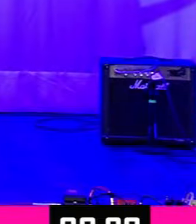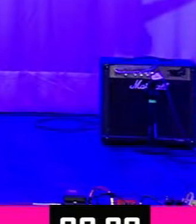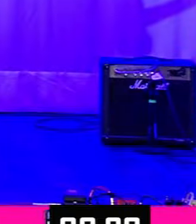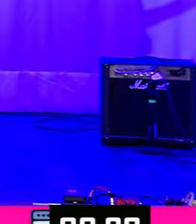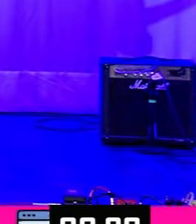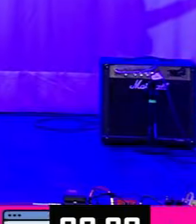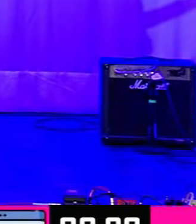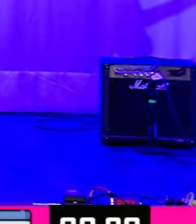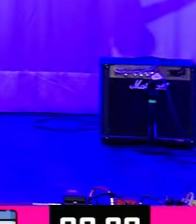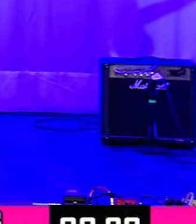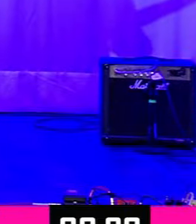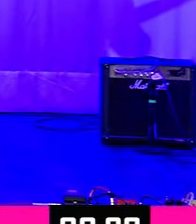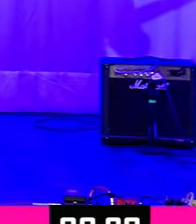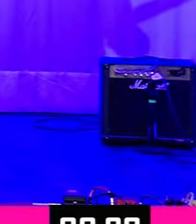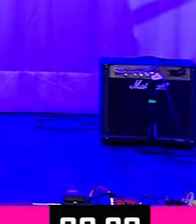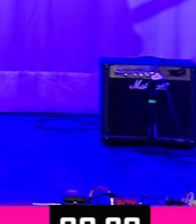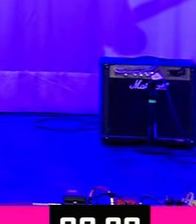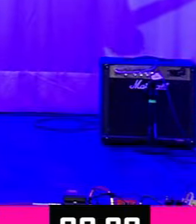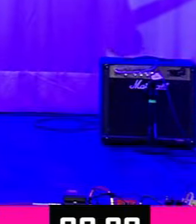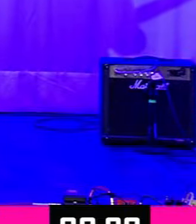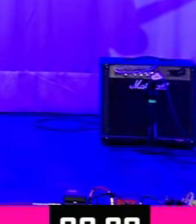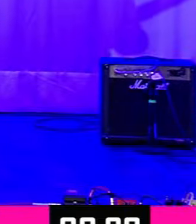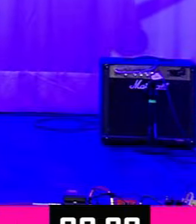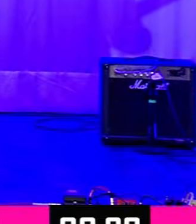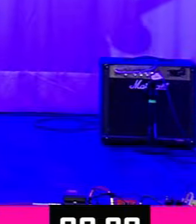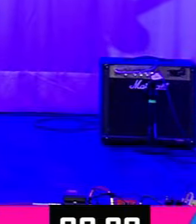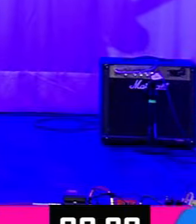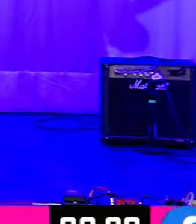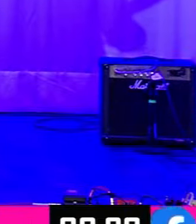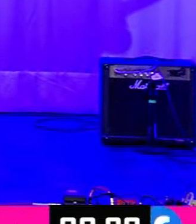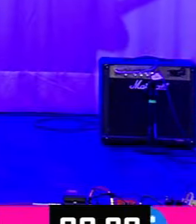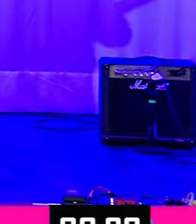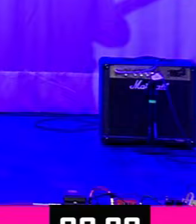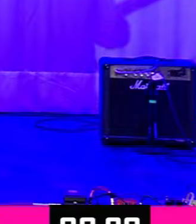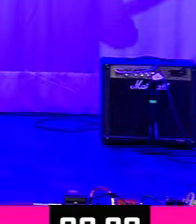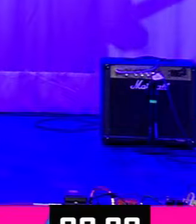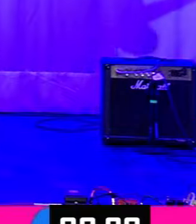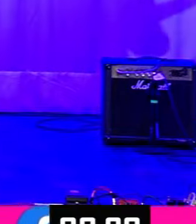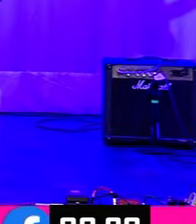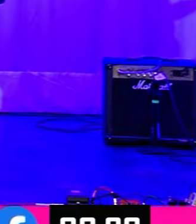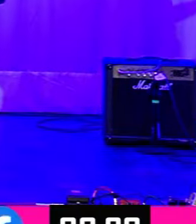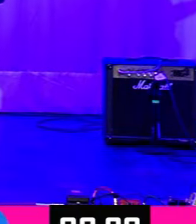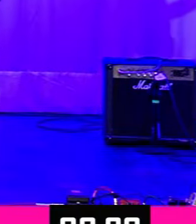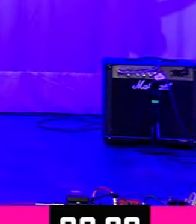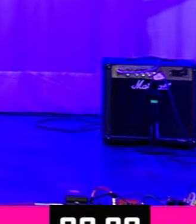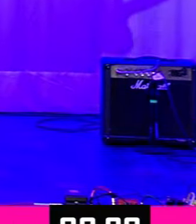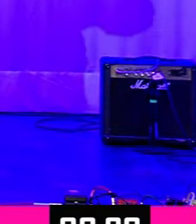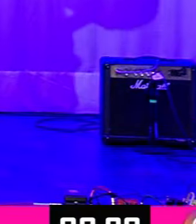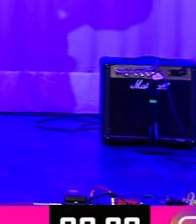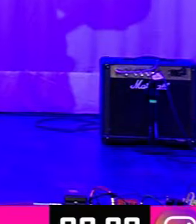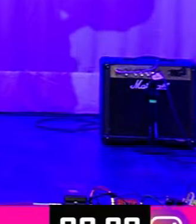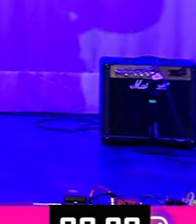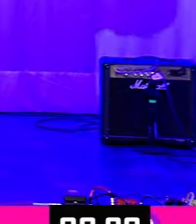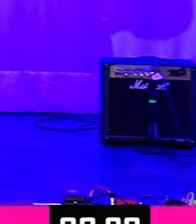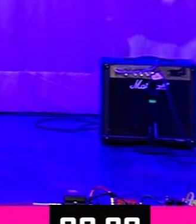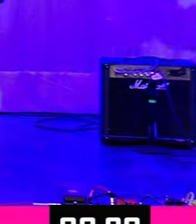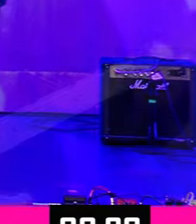en una eternidad de colores, nos volveremos a ver.